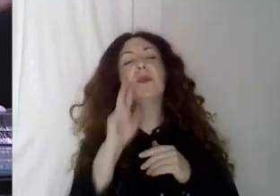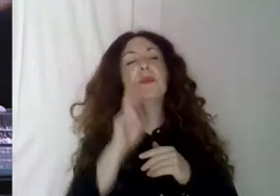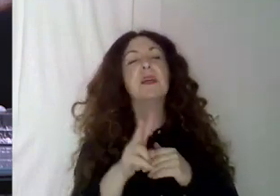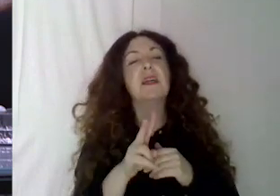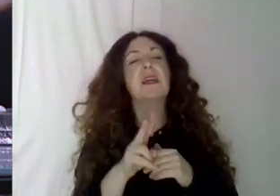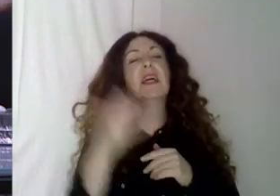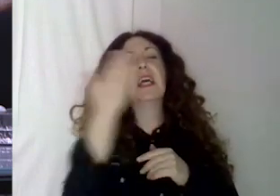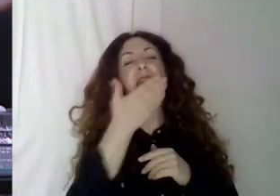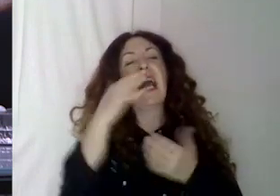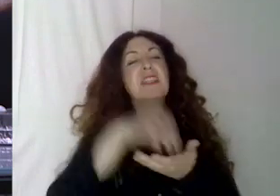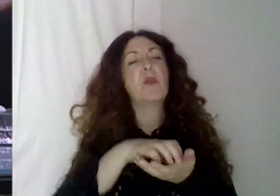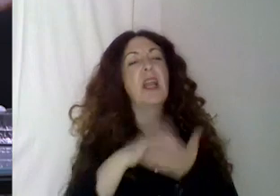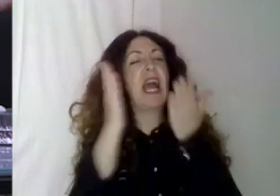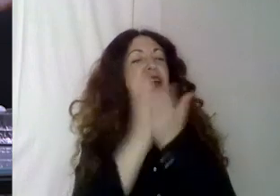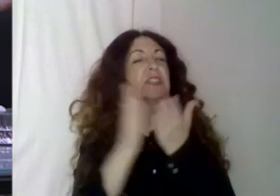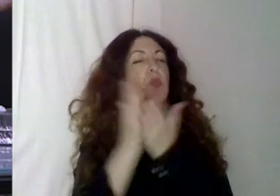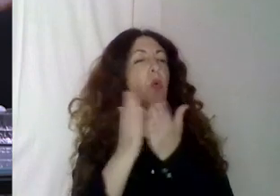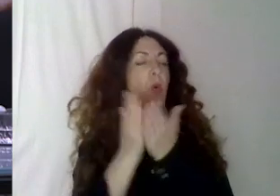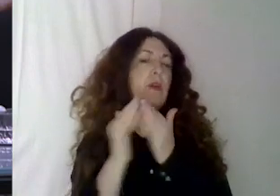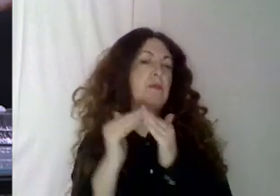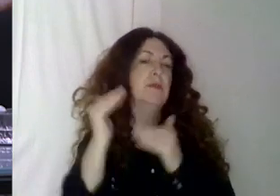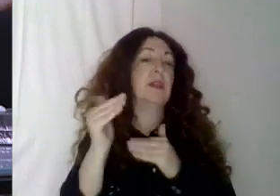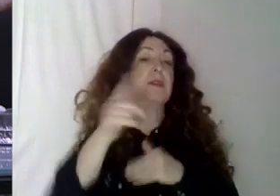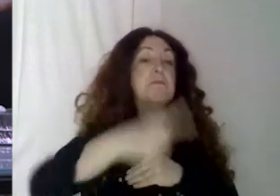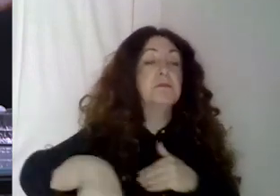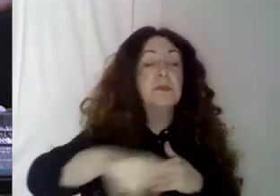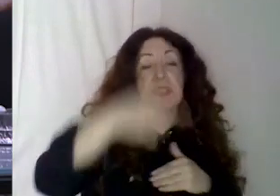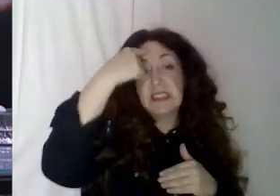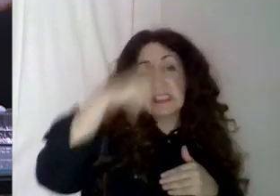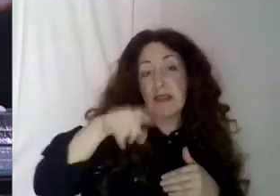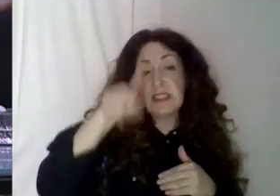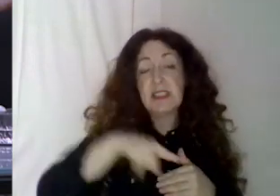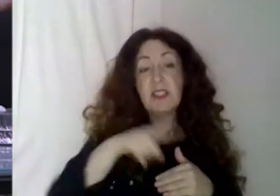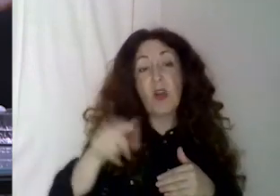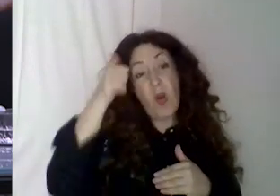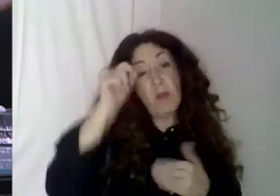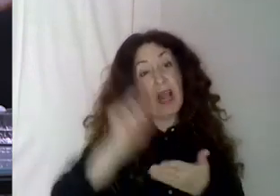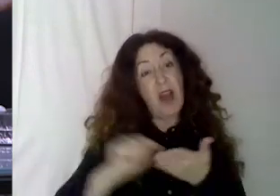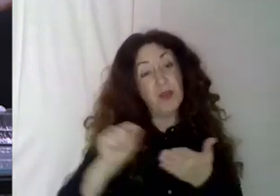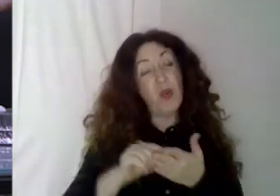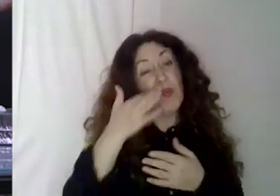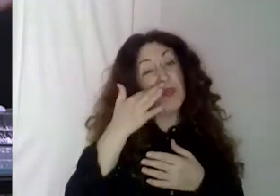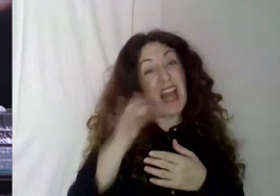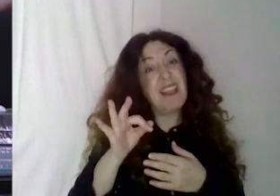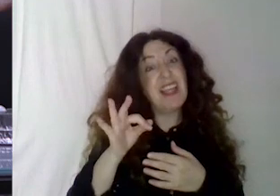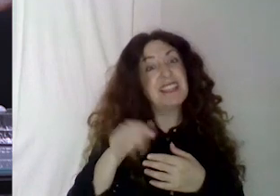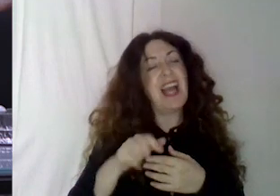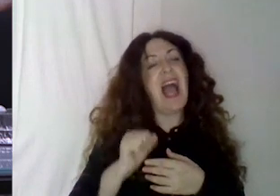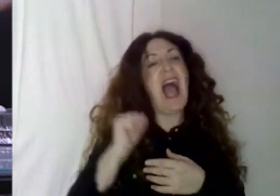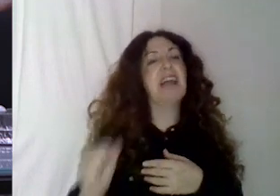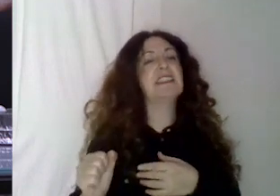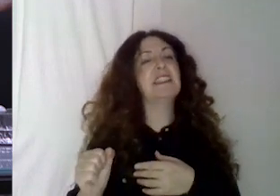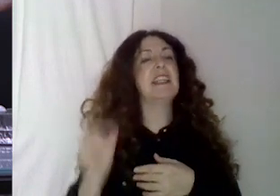Bueno, hasta ahí nada anormal, nada diferente de la norma. Pero lo interesante es que en un momento